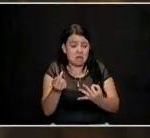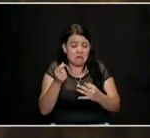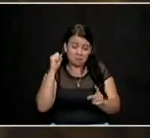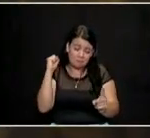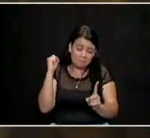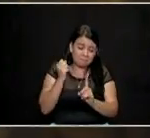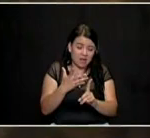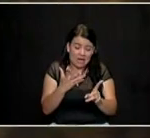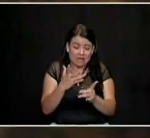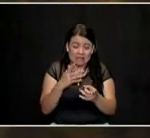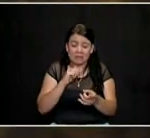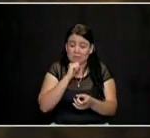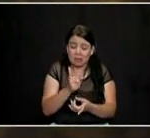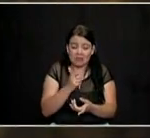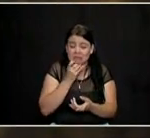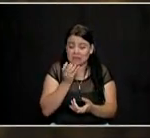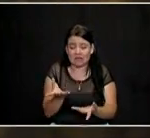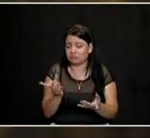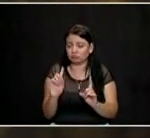promoviendo